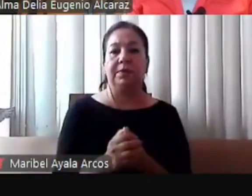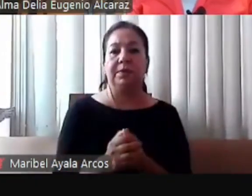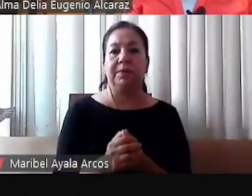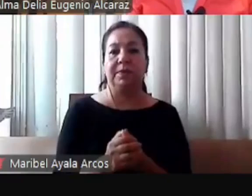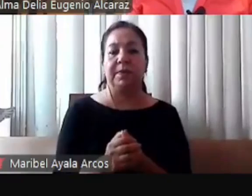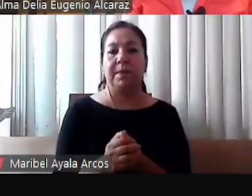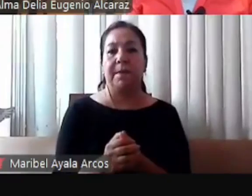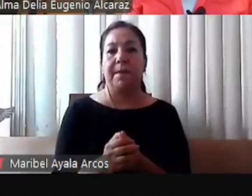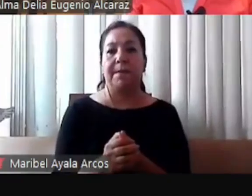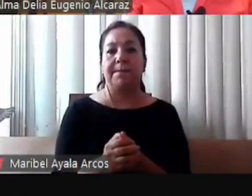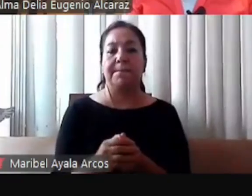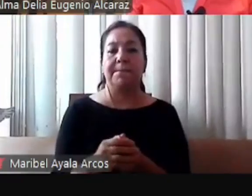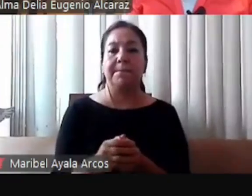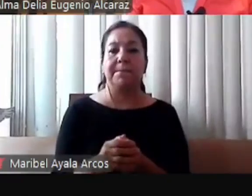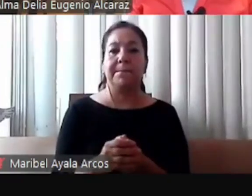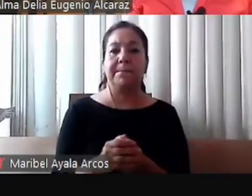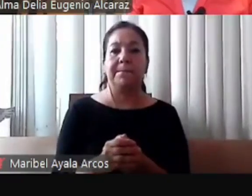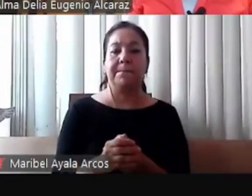Chinol.